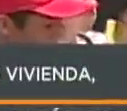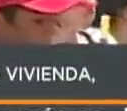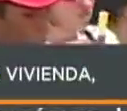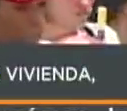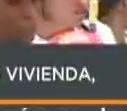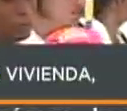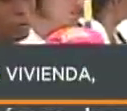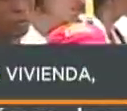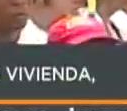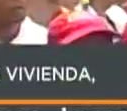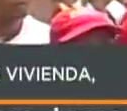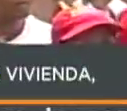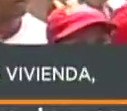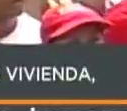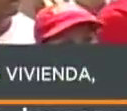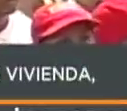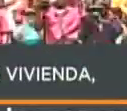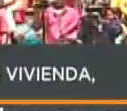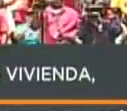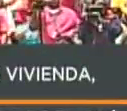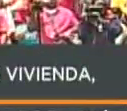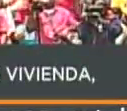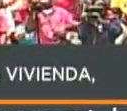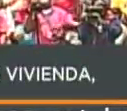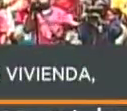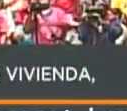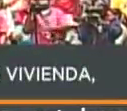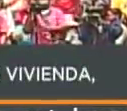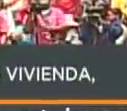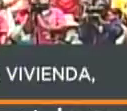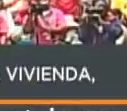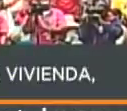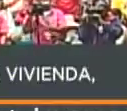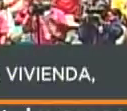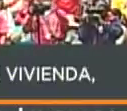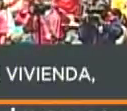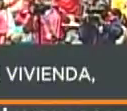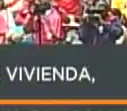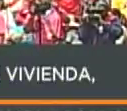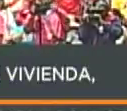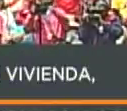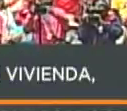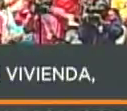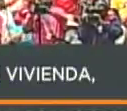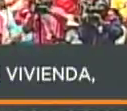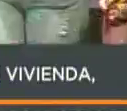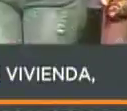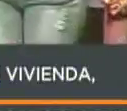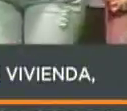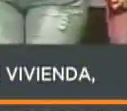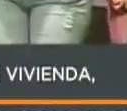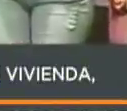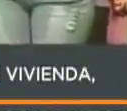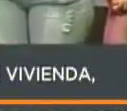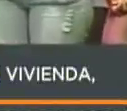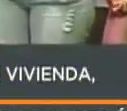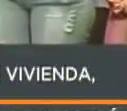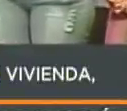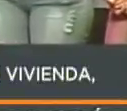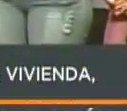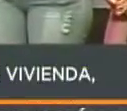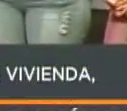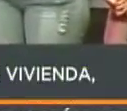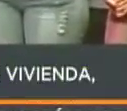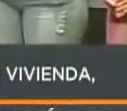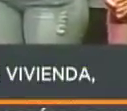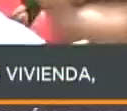Aquí en la zona más cara de Margarita. Ahí tiene que vivir